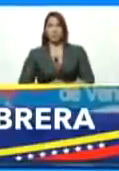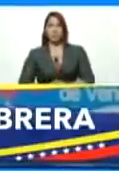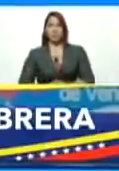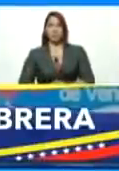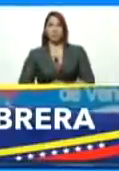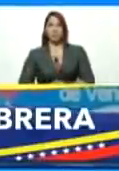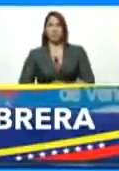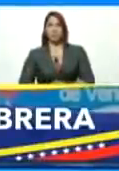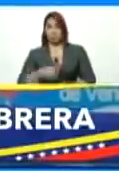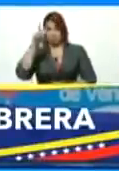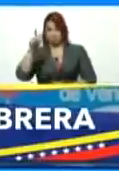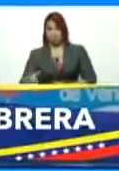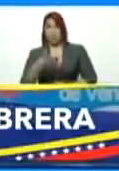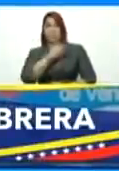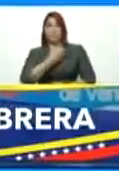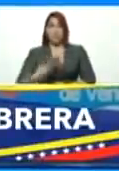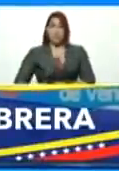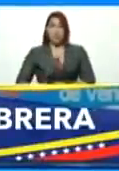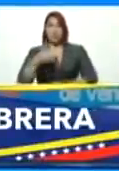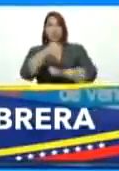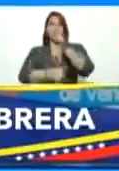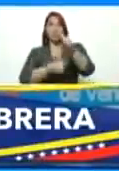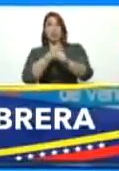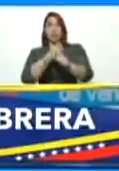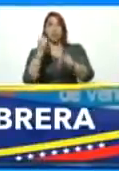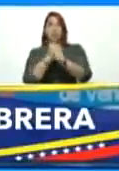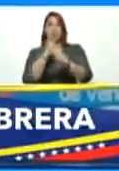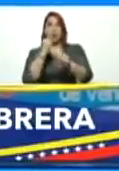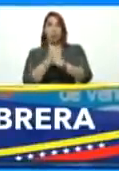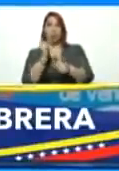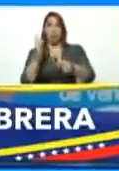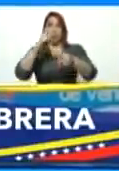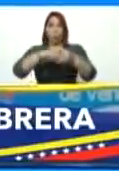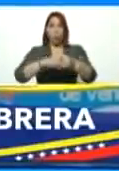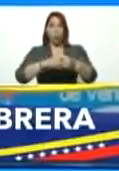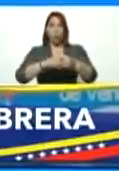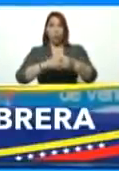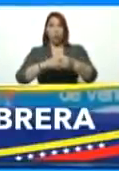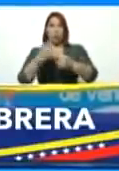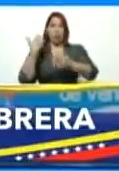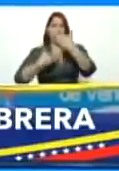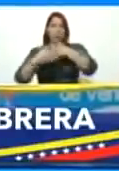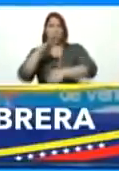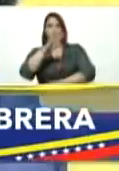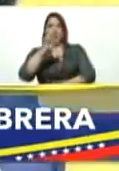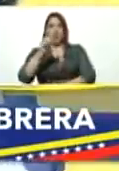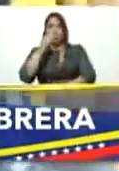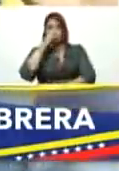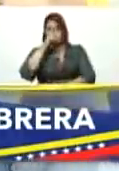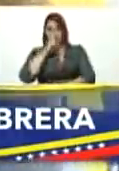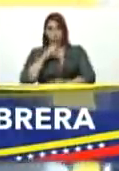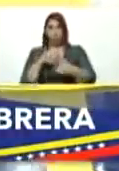fue presidente de esa asociación de empleados unos 40 años seguidos